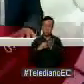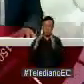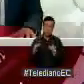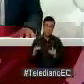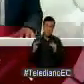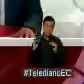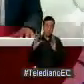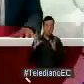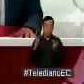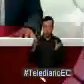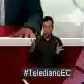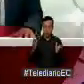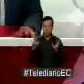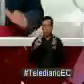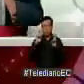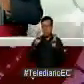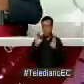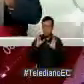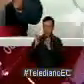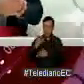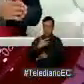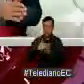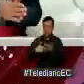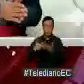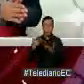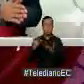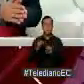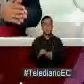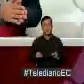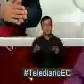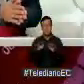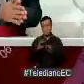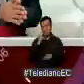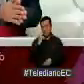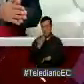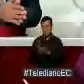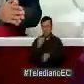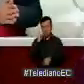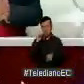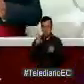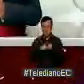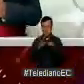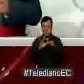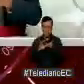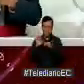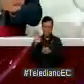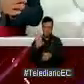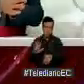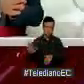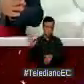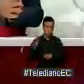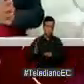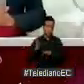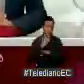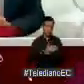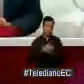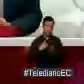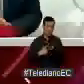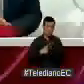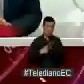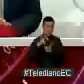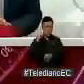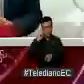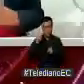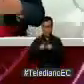cuando se han referido de estos temas. Y para ello muestra un botón el acuerdo con la Unión Europea. Cuando estábamos negociando el acuerdo con la